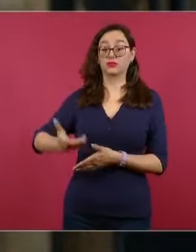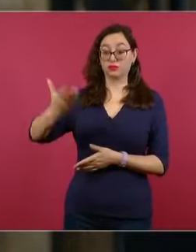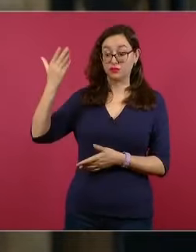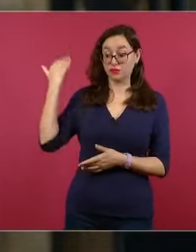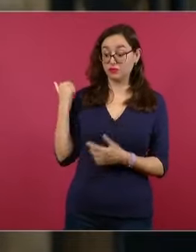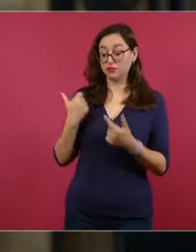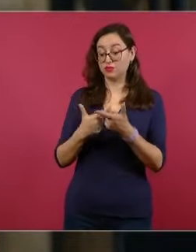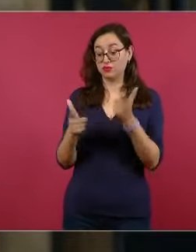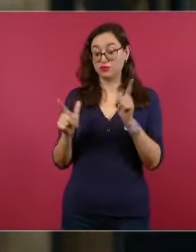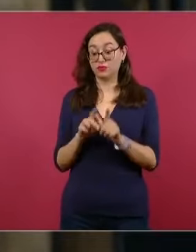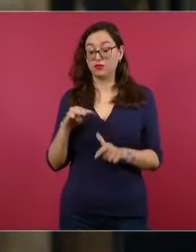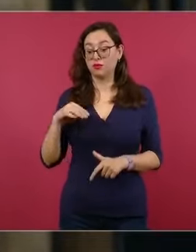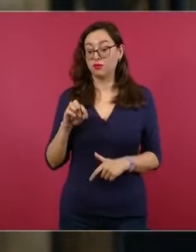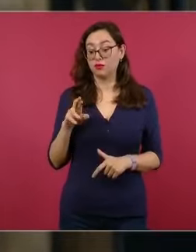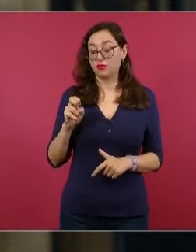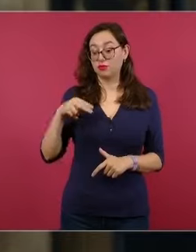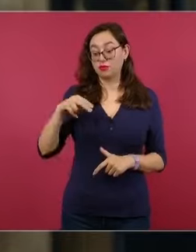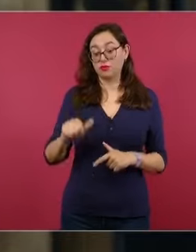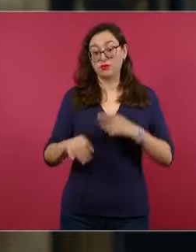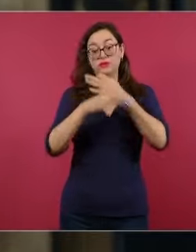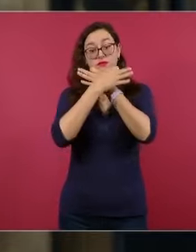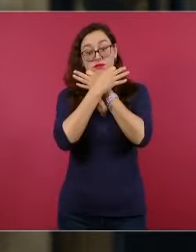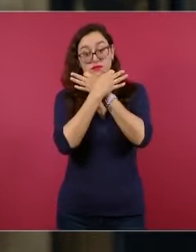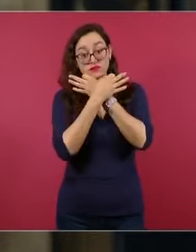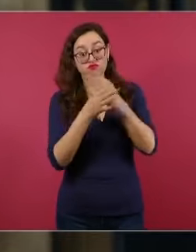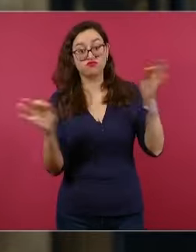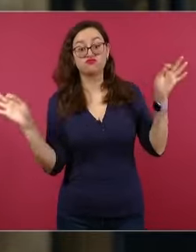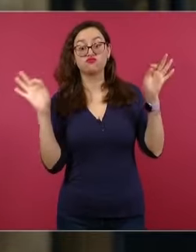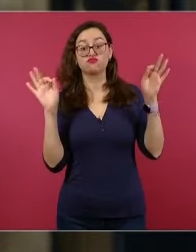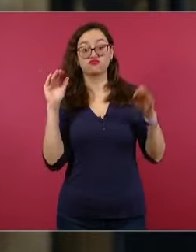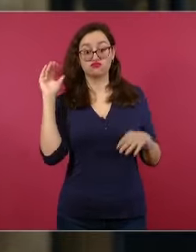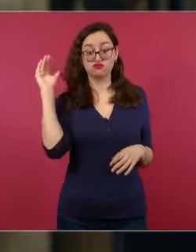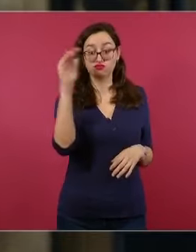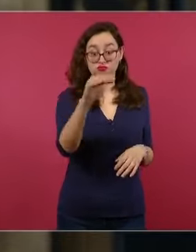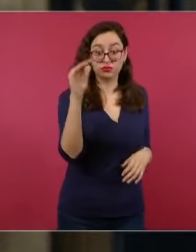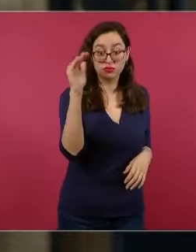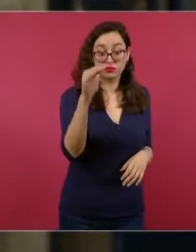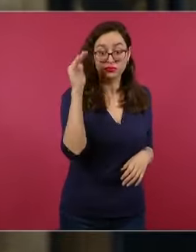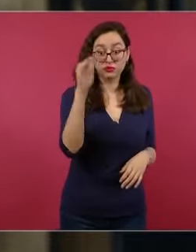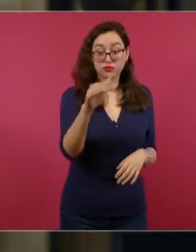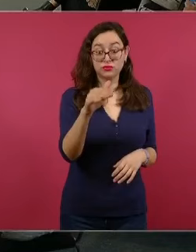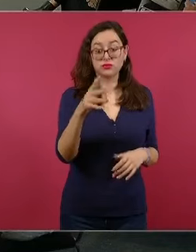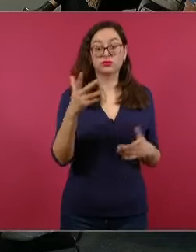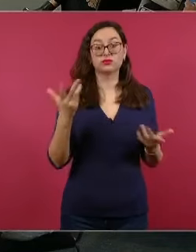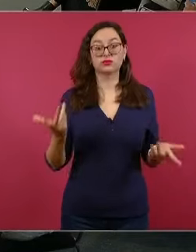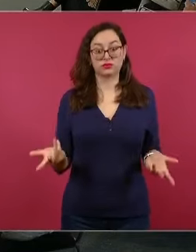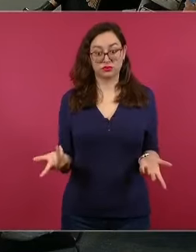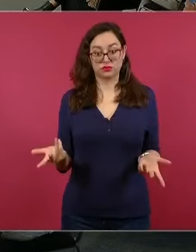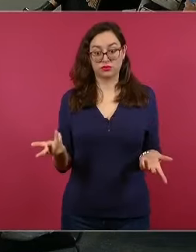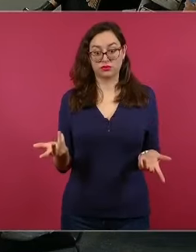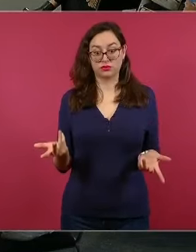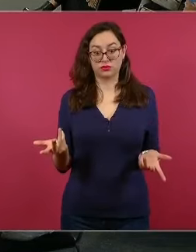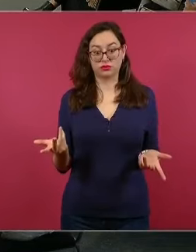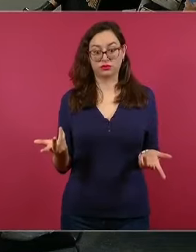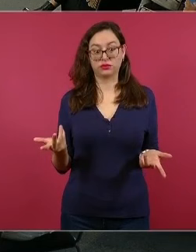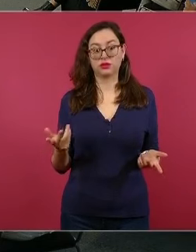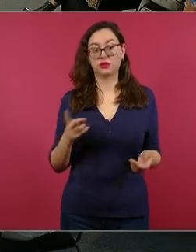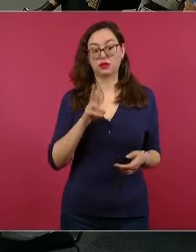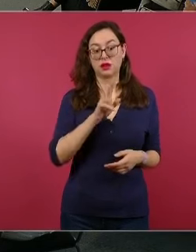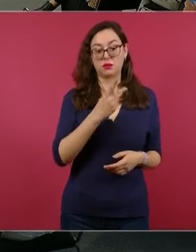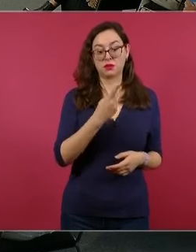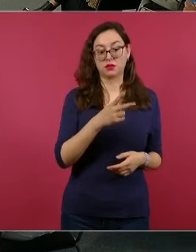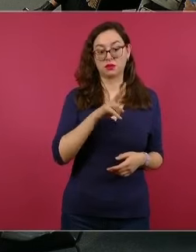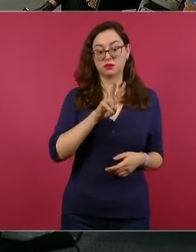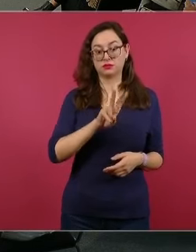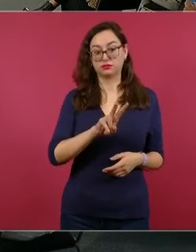fuerte comunicado señalándole y pidiéndole al comité nacional de morena que rompan la alianza entre el